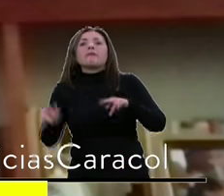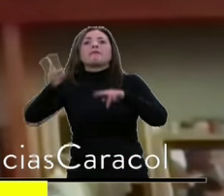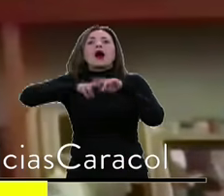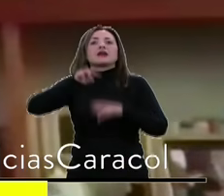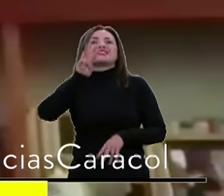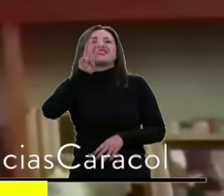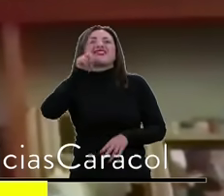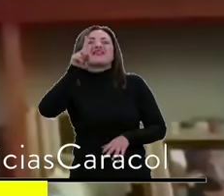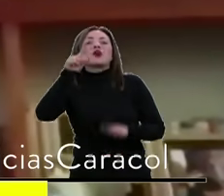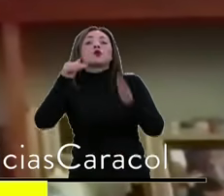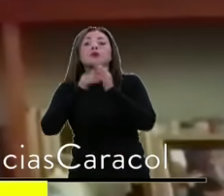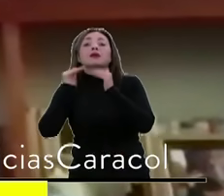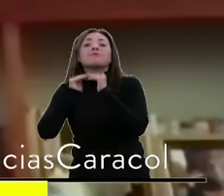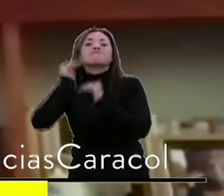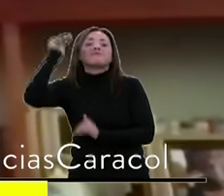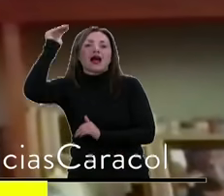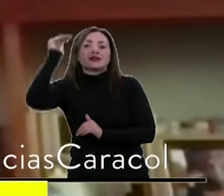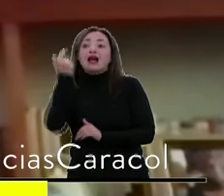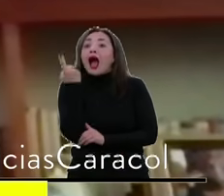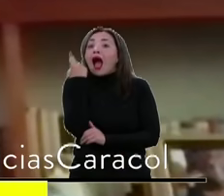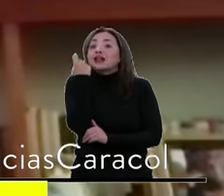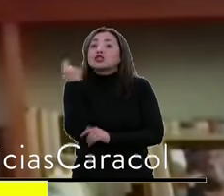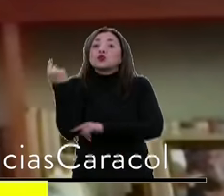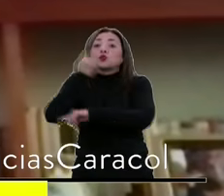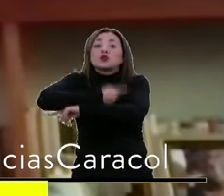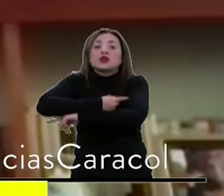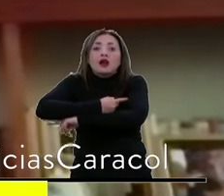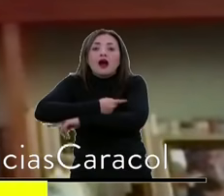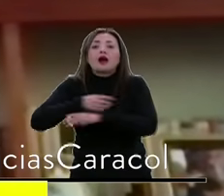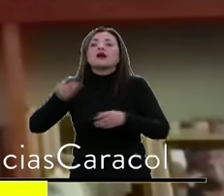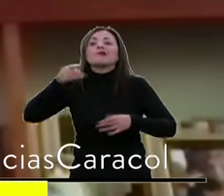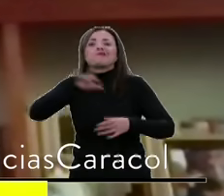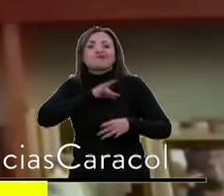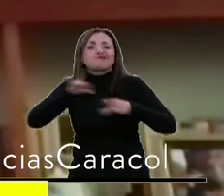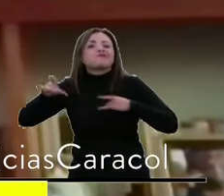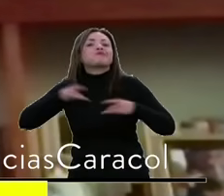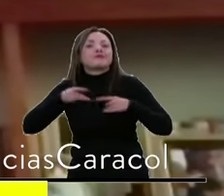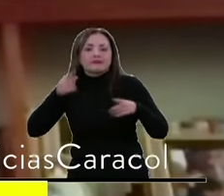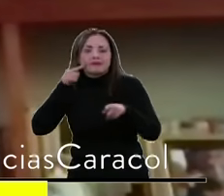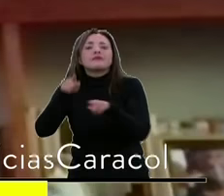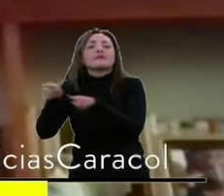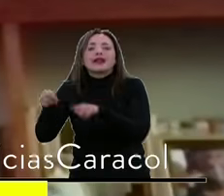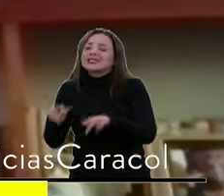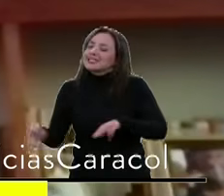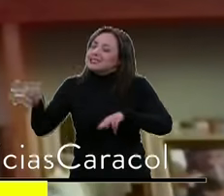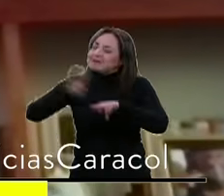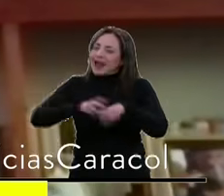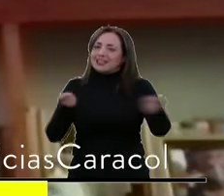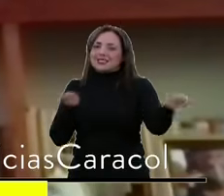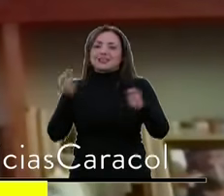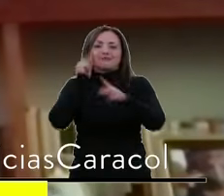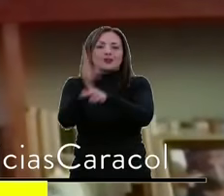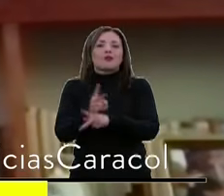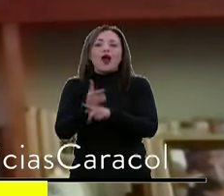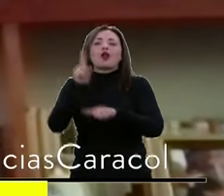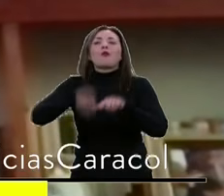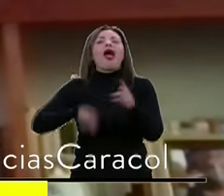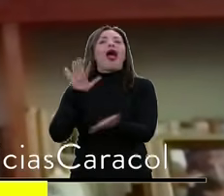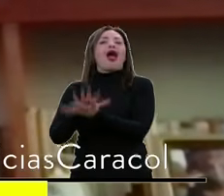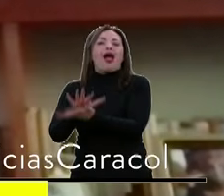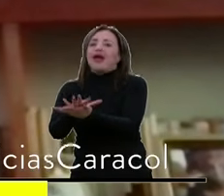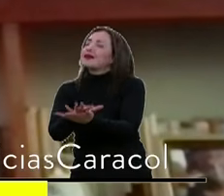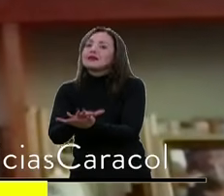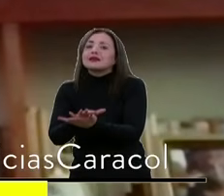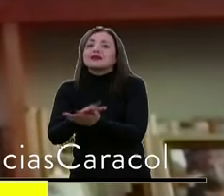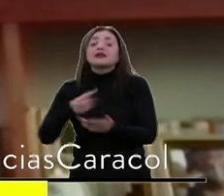31.000 el día de ayer y por esta razón es necesario aumentar las medidas de cuidado no bajar la guardia y en estos días